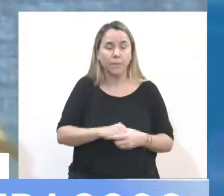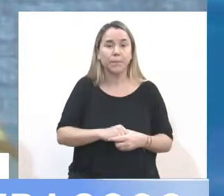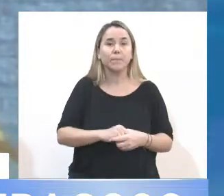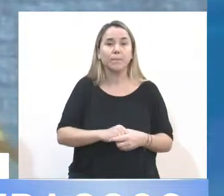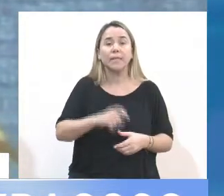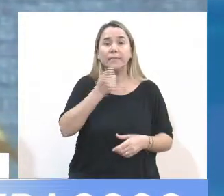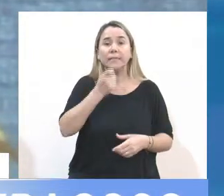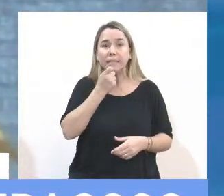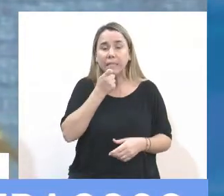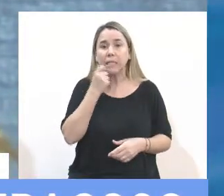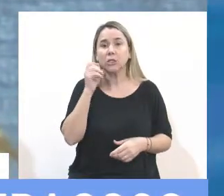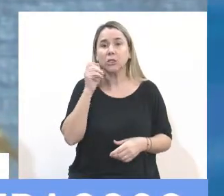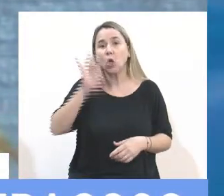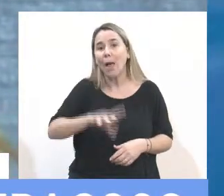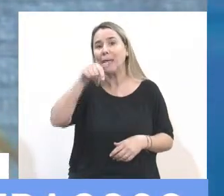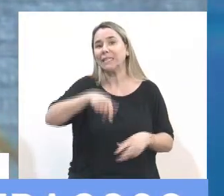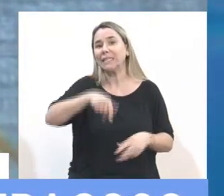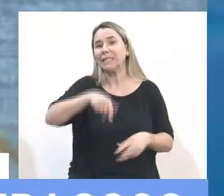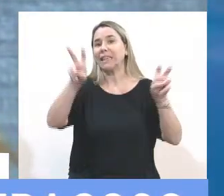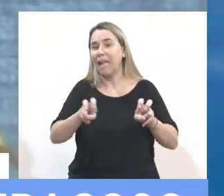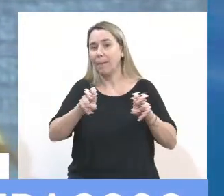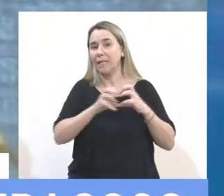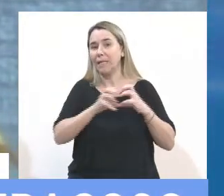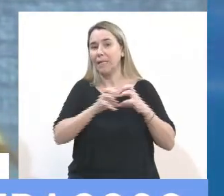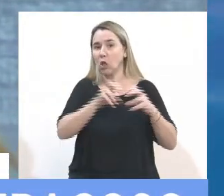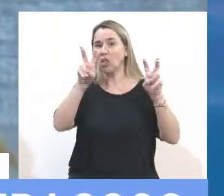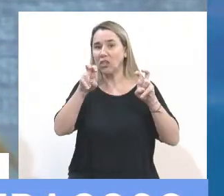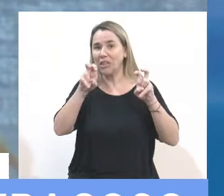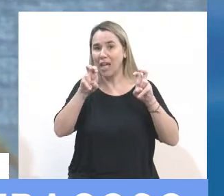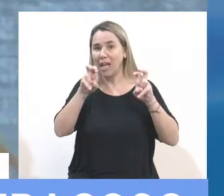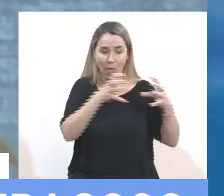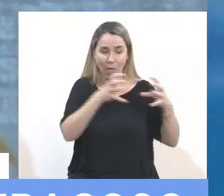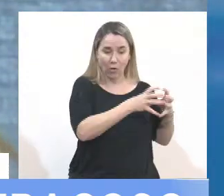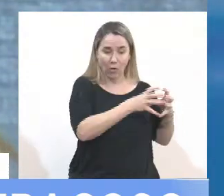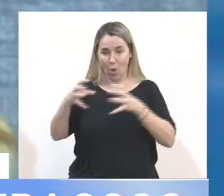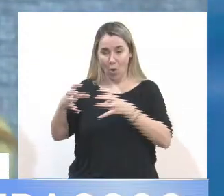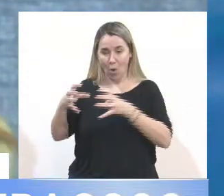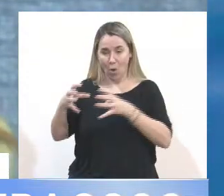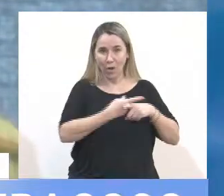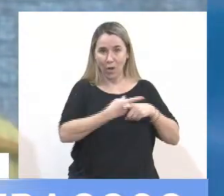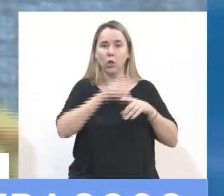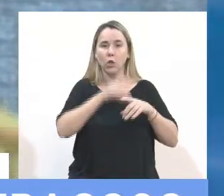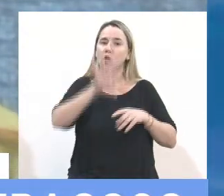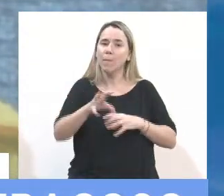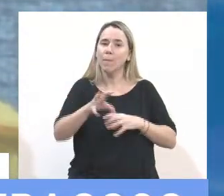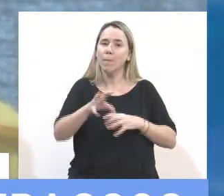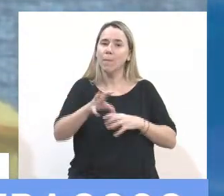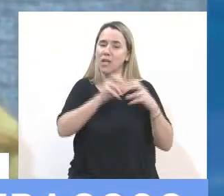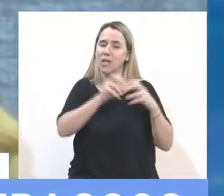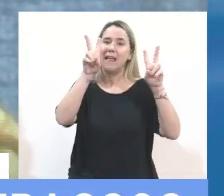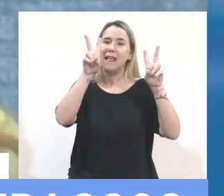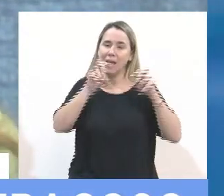solamente teníamos que tratar temas fruto de acuerdos entre los diferentes sectores políticos, temas relacionados